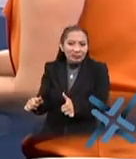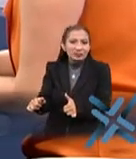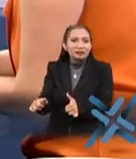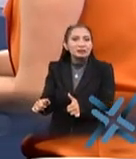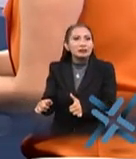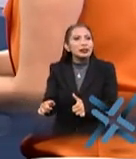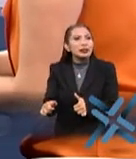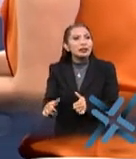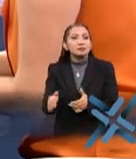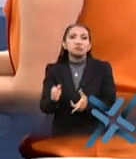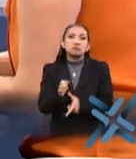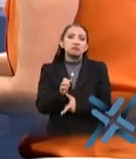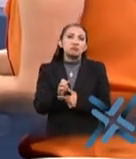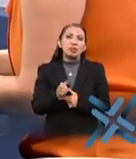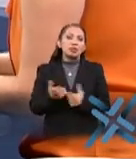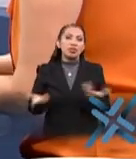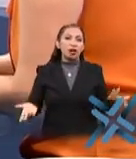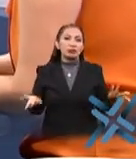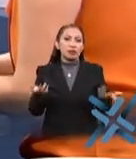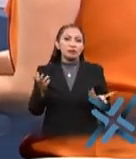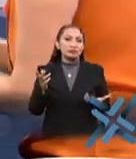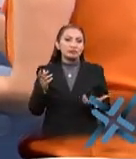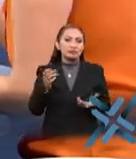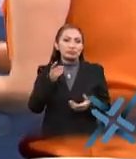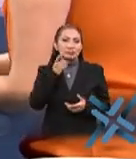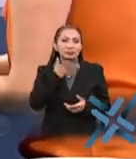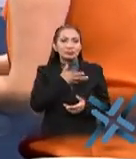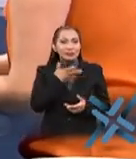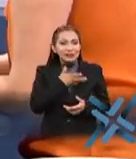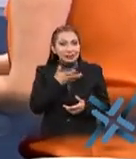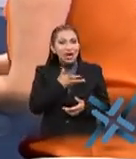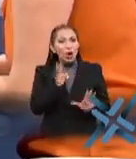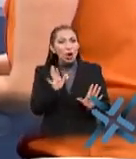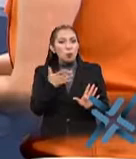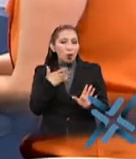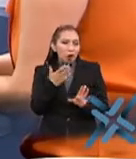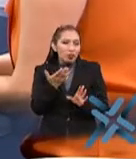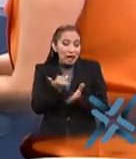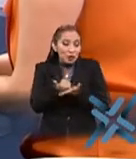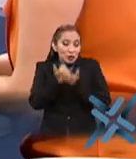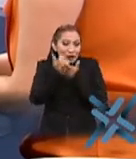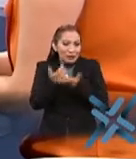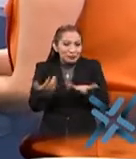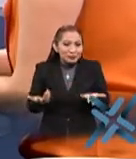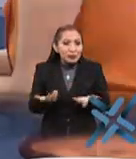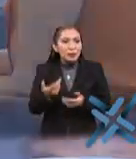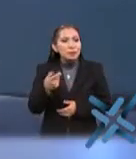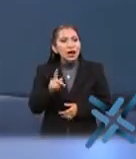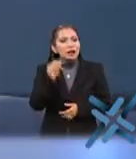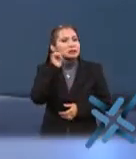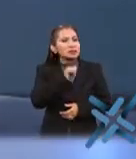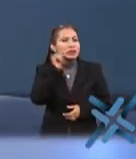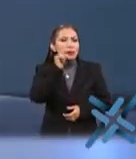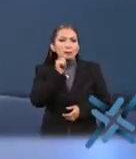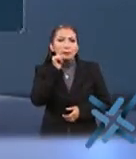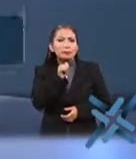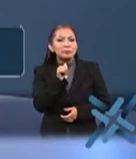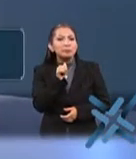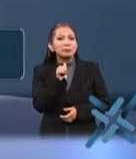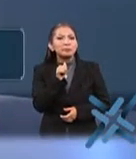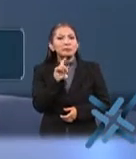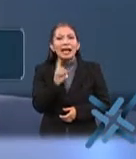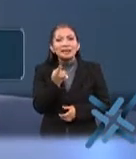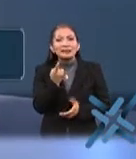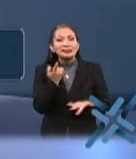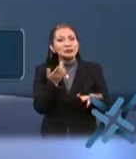Entonces, bueno, en ese sentido, digamos que tengo algo a favor, ¿no? Pero bueno, siempre es estar